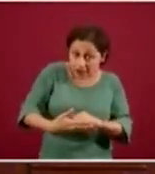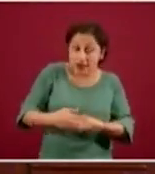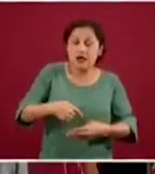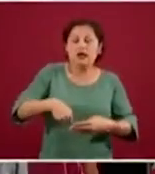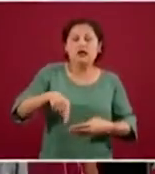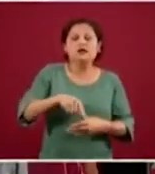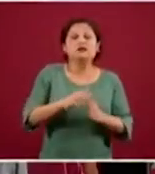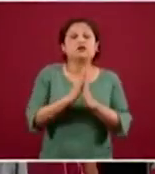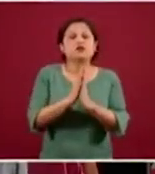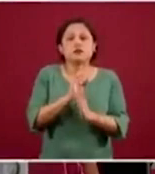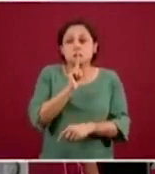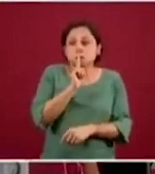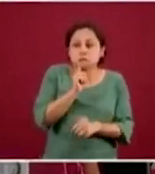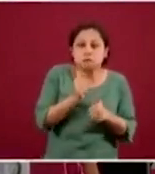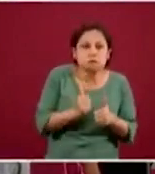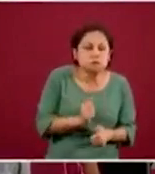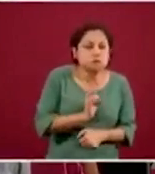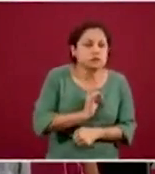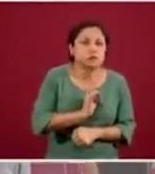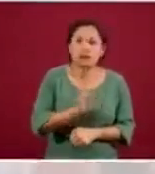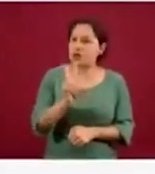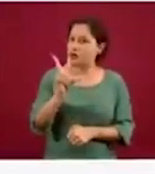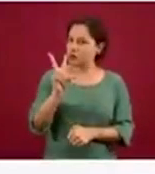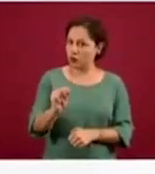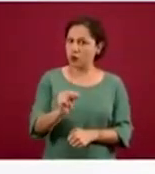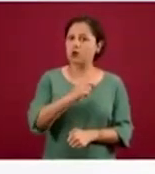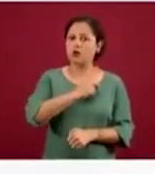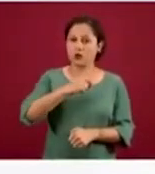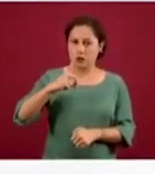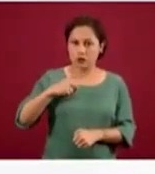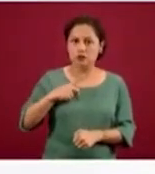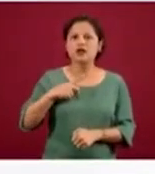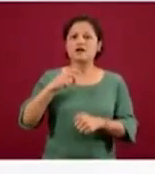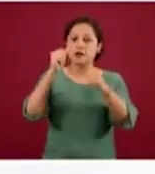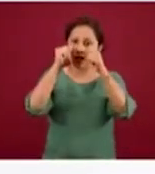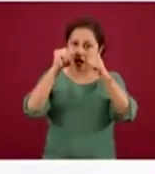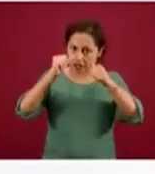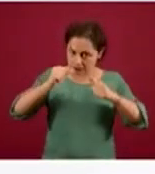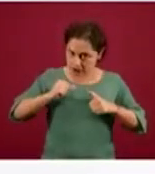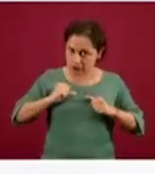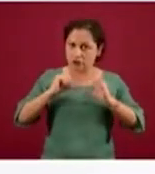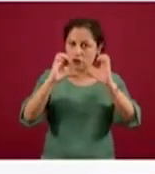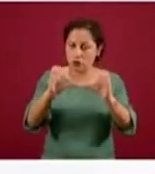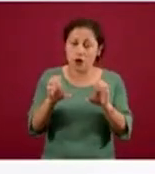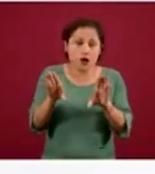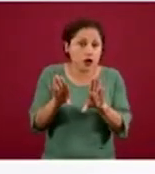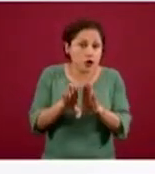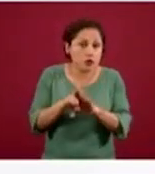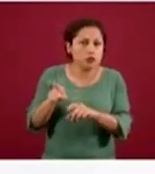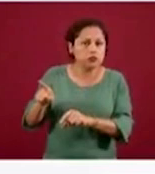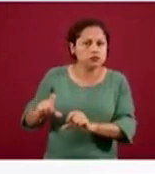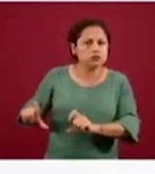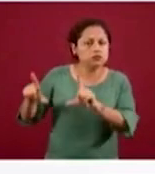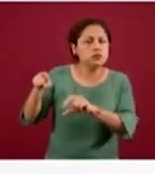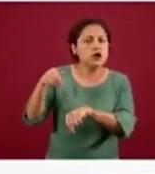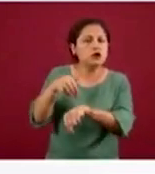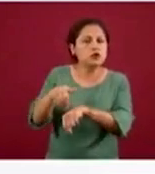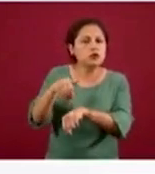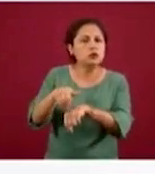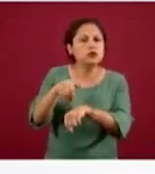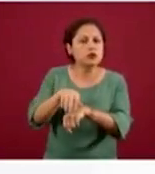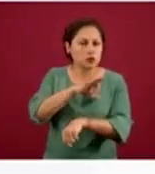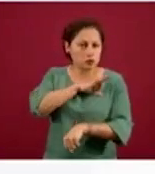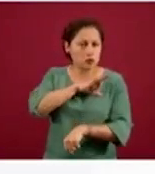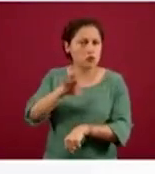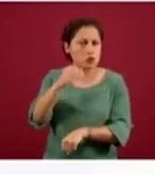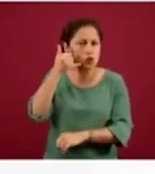atención. Es una línea telefónica, el 800 Materna. Es una línea que está disponible a nivel nacional.